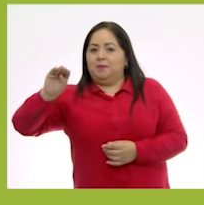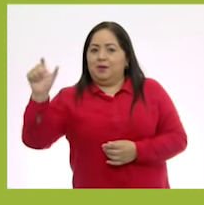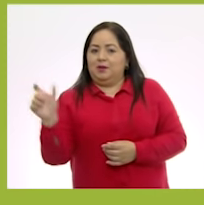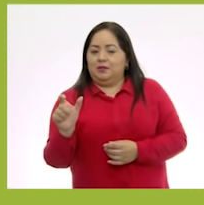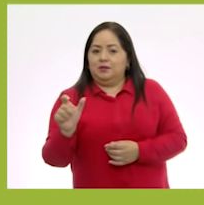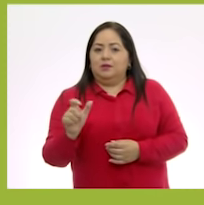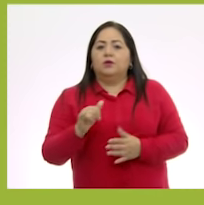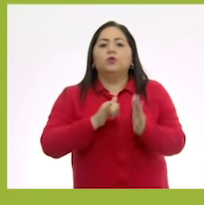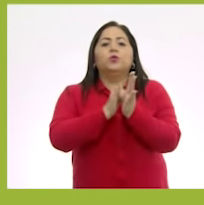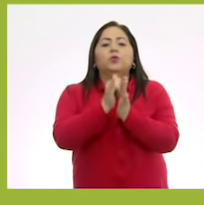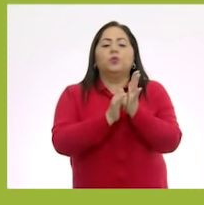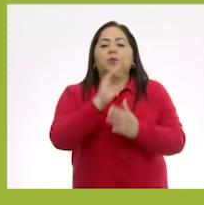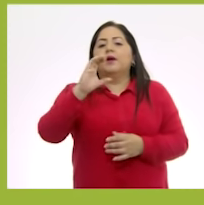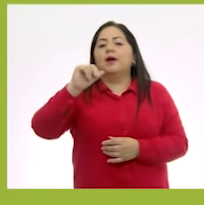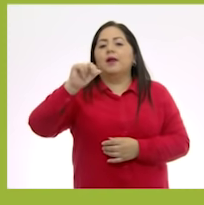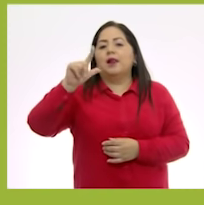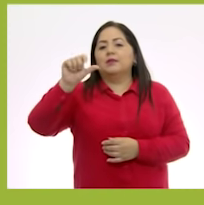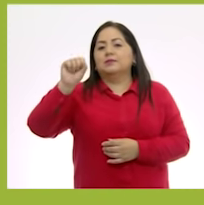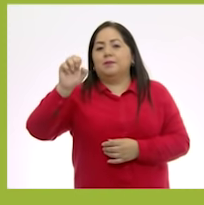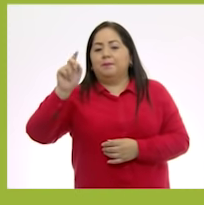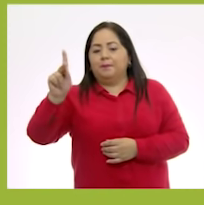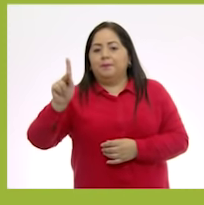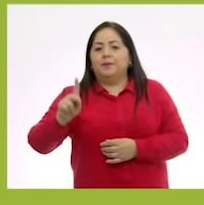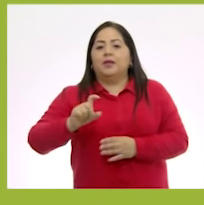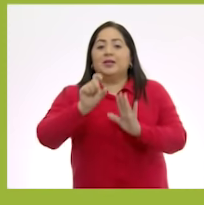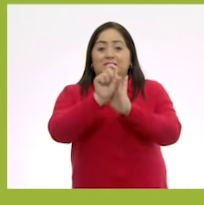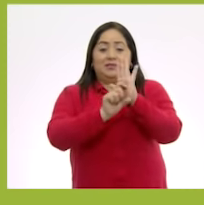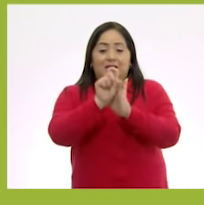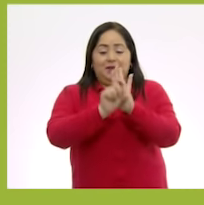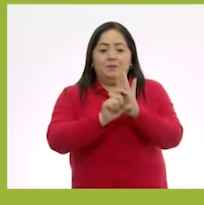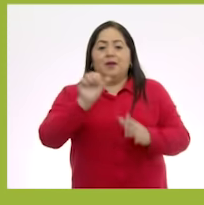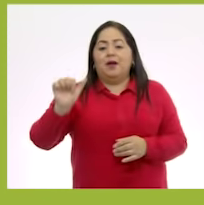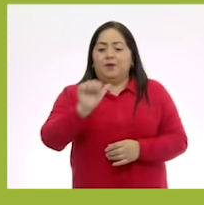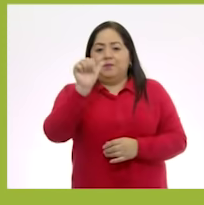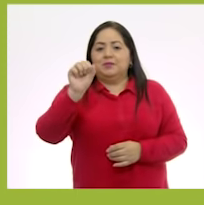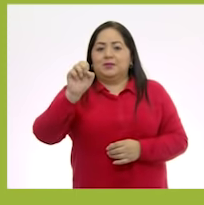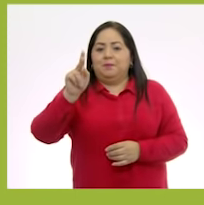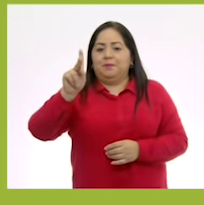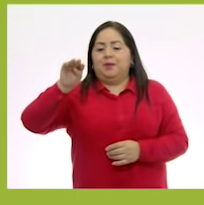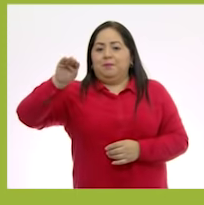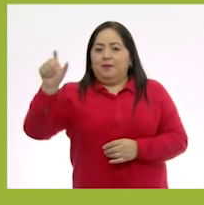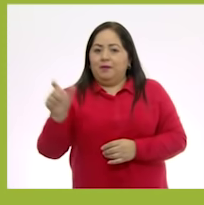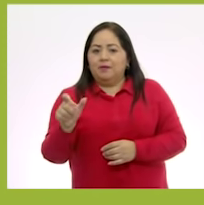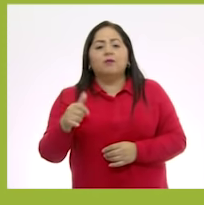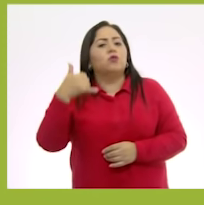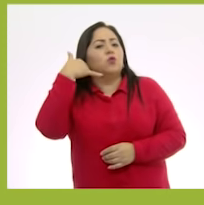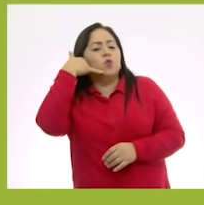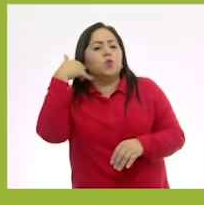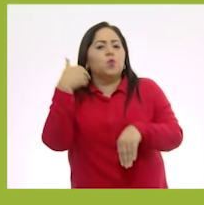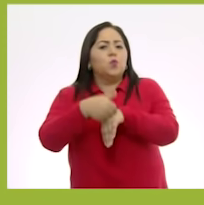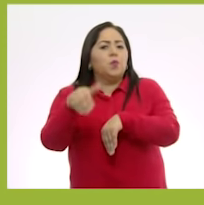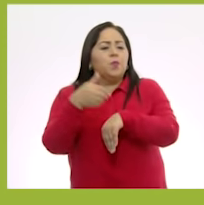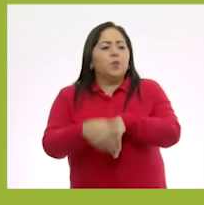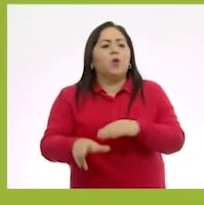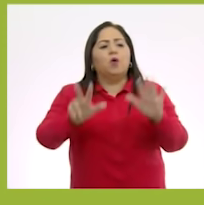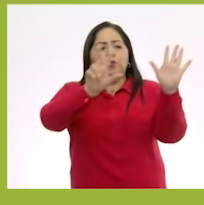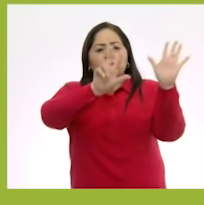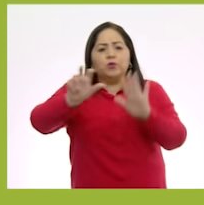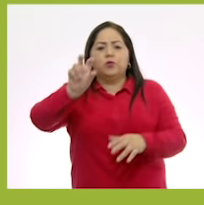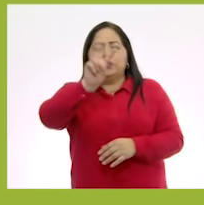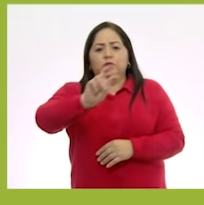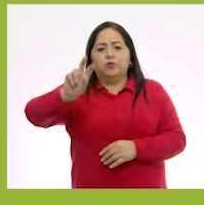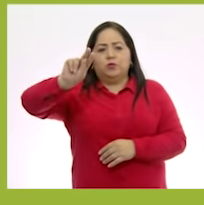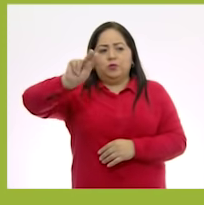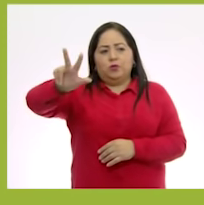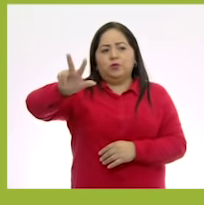@sep-mx. YouTube: Canal CEP. Instagram: @CEPMX. Teléfonos Educatel: